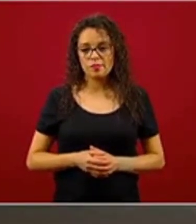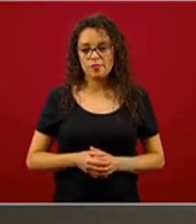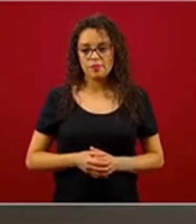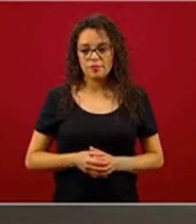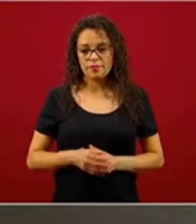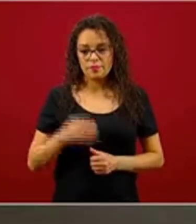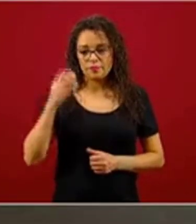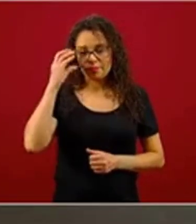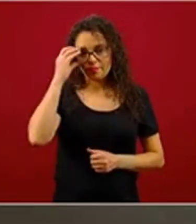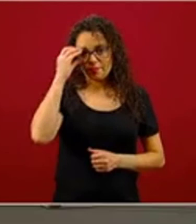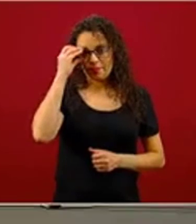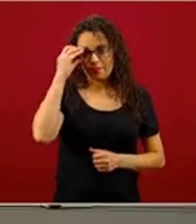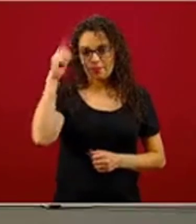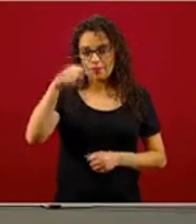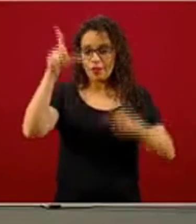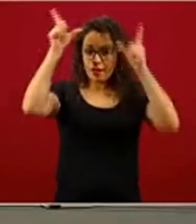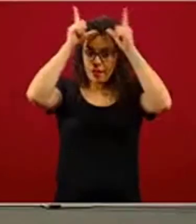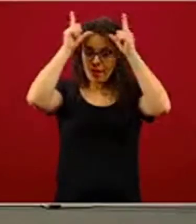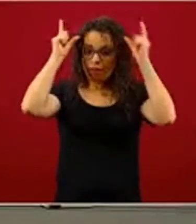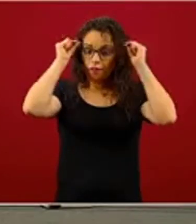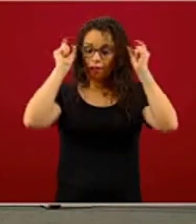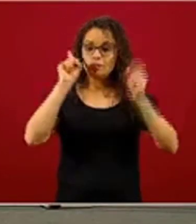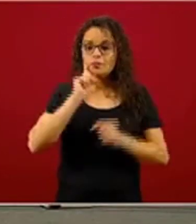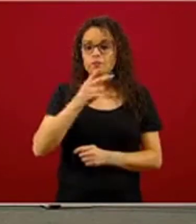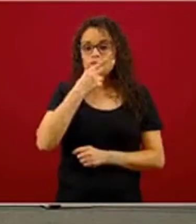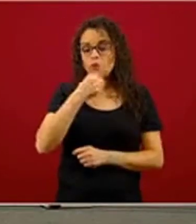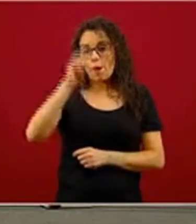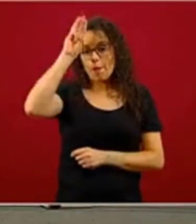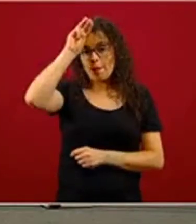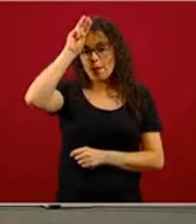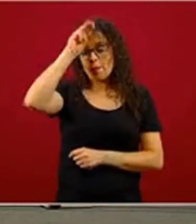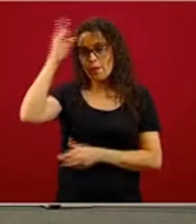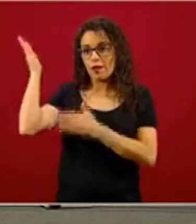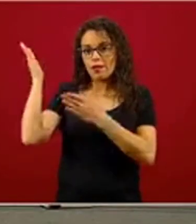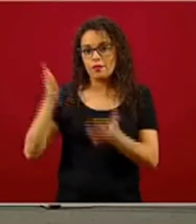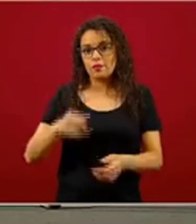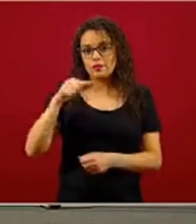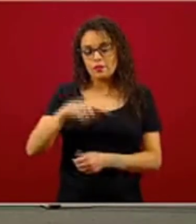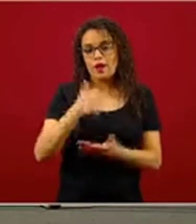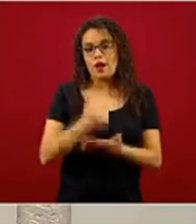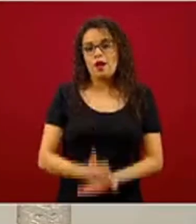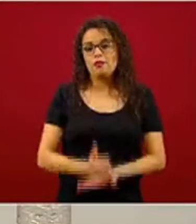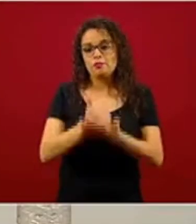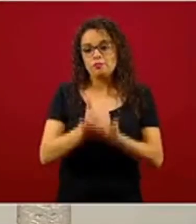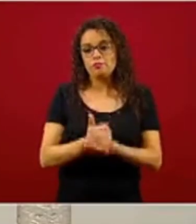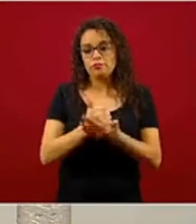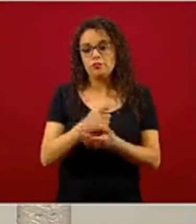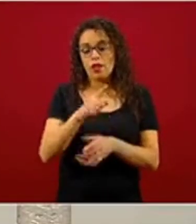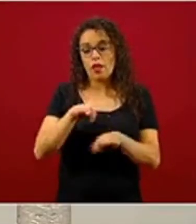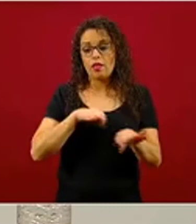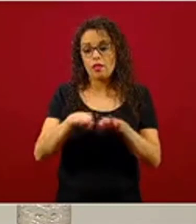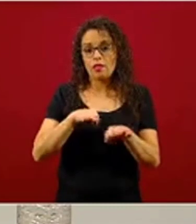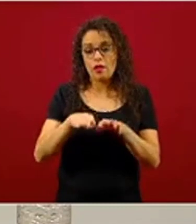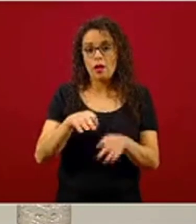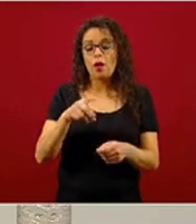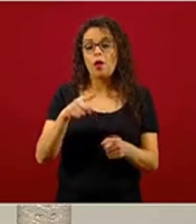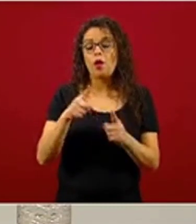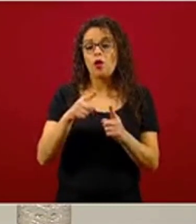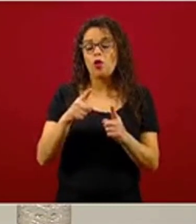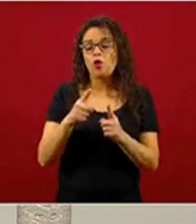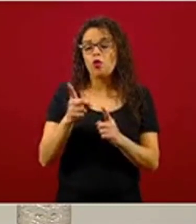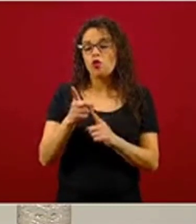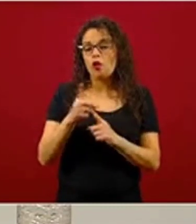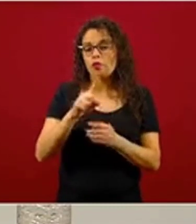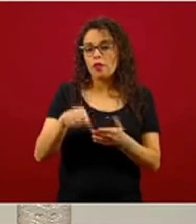Son nuestros enfermeros de Monterrey que vinieron a ayudarnos, estuvieron trabajando en el autódromo,